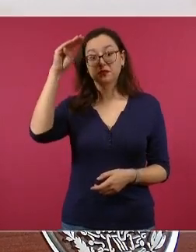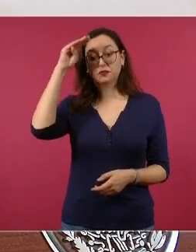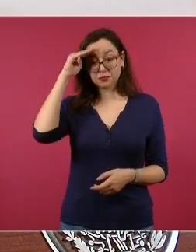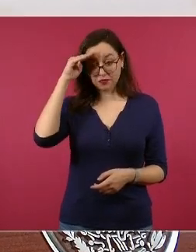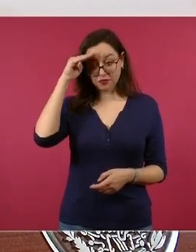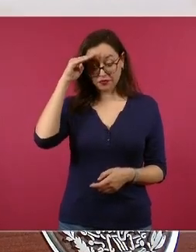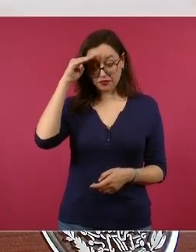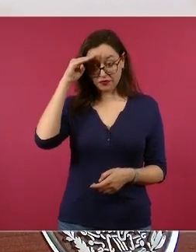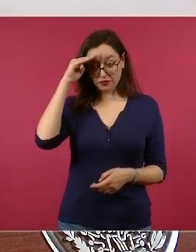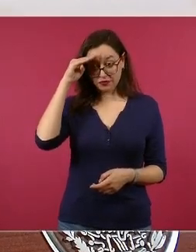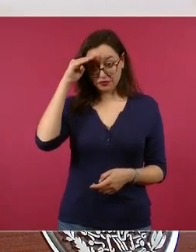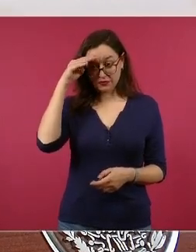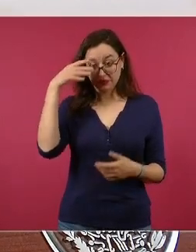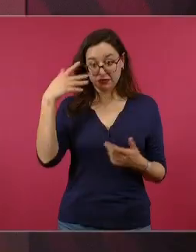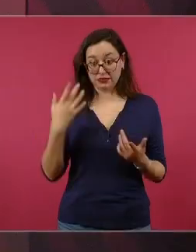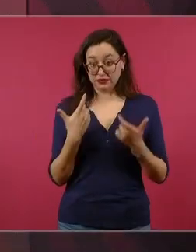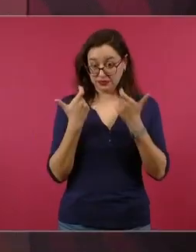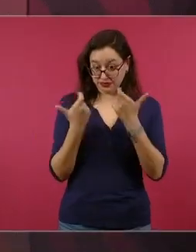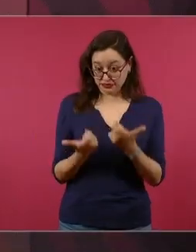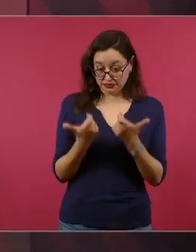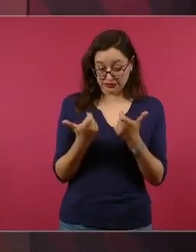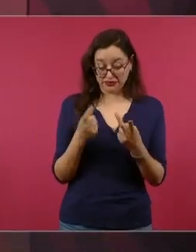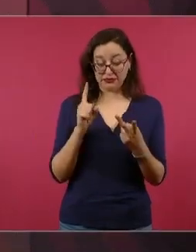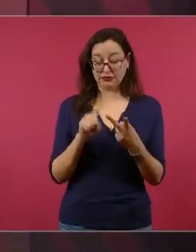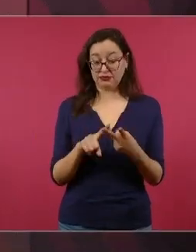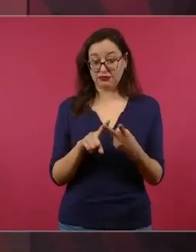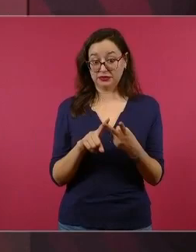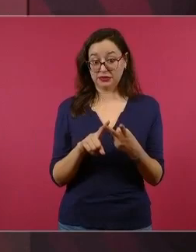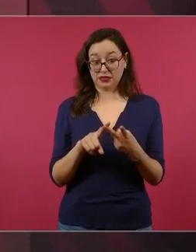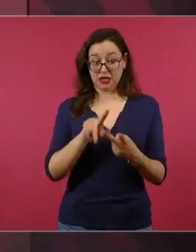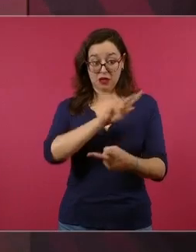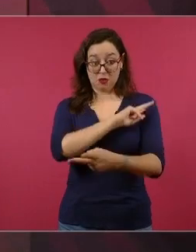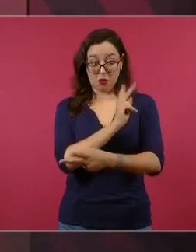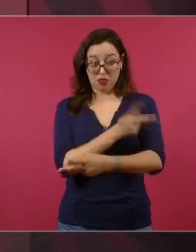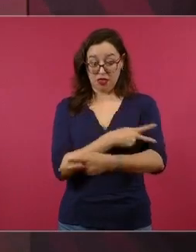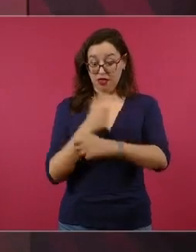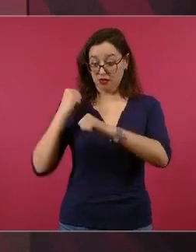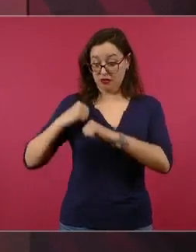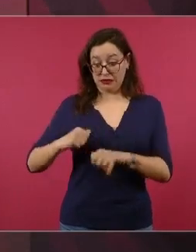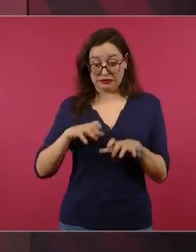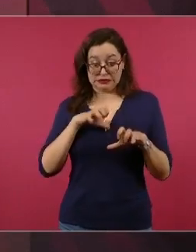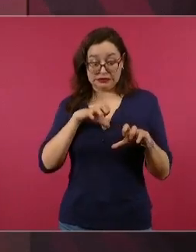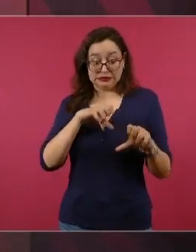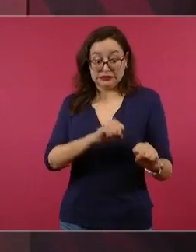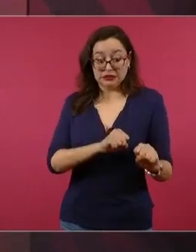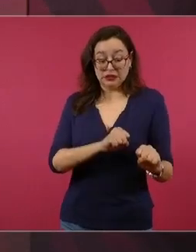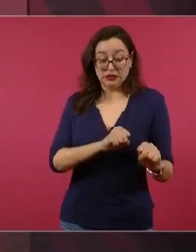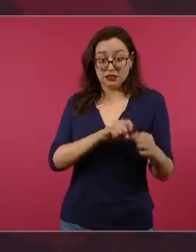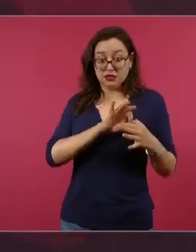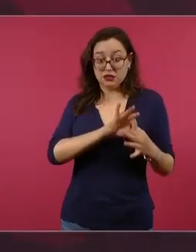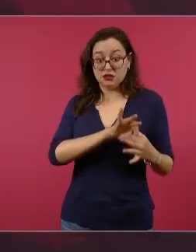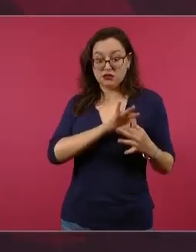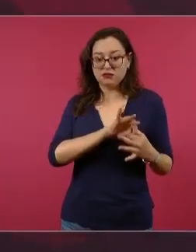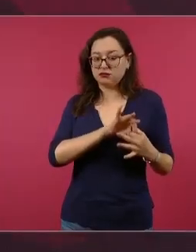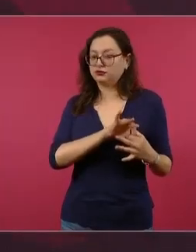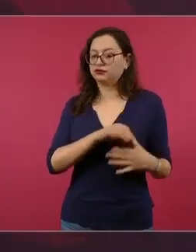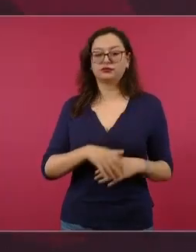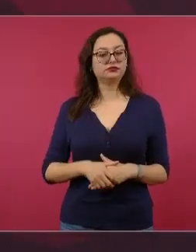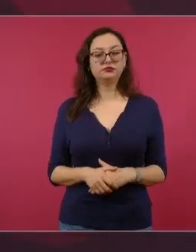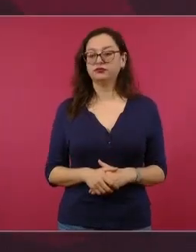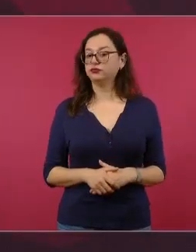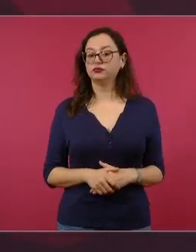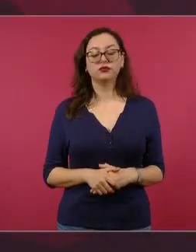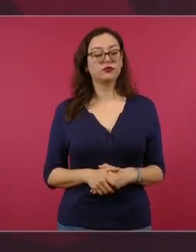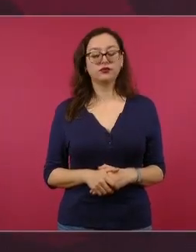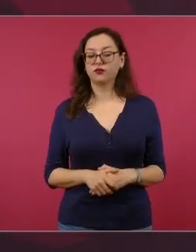apego, ni al dinero ni al poder. O sea, que nos estén tocando la